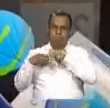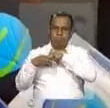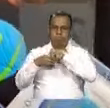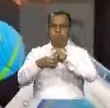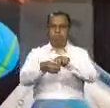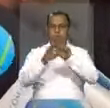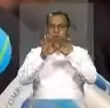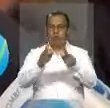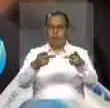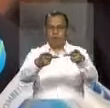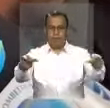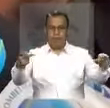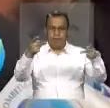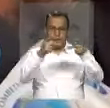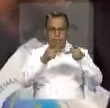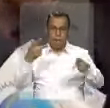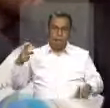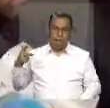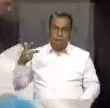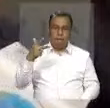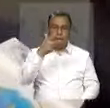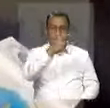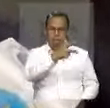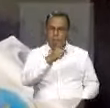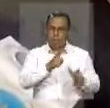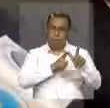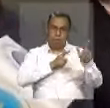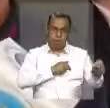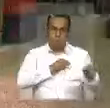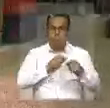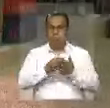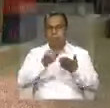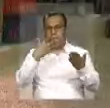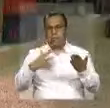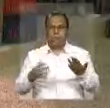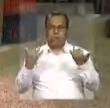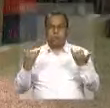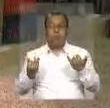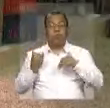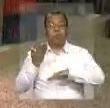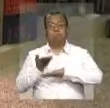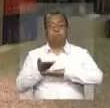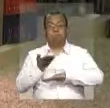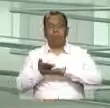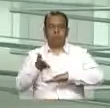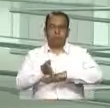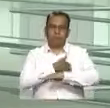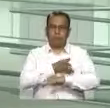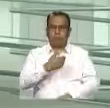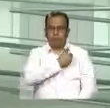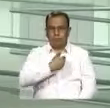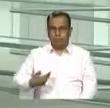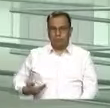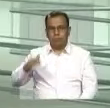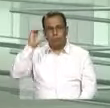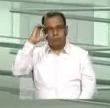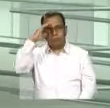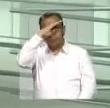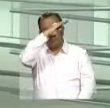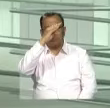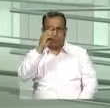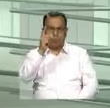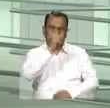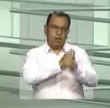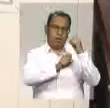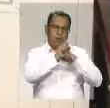un sitio de sacrificio se hace tan largo y tan costoso. La propuesta empezó cuando el presidente Gustavo Petro indicó a finales